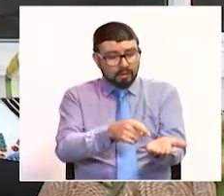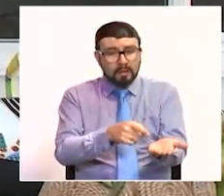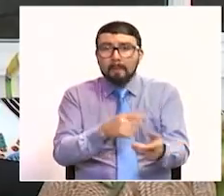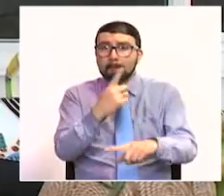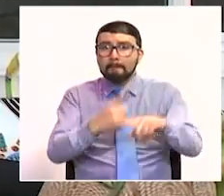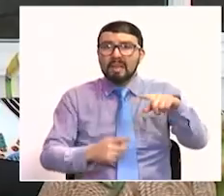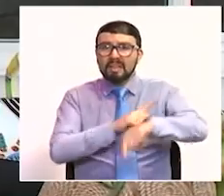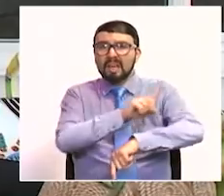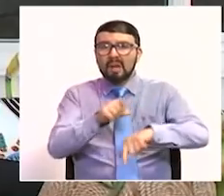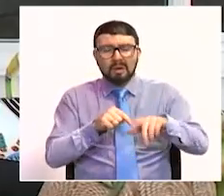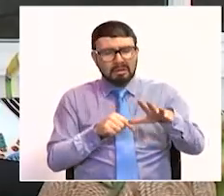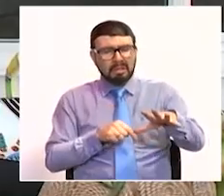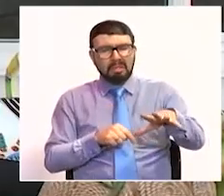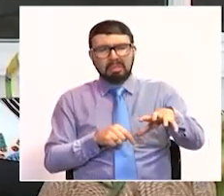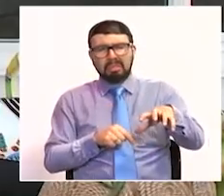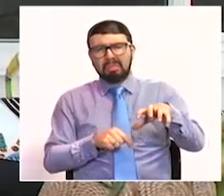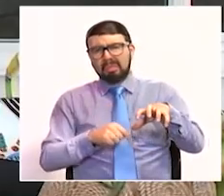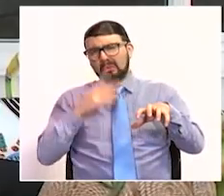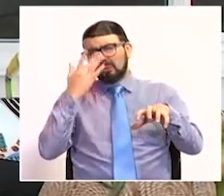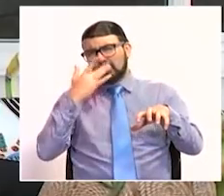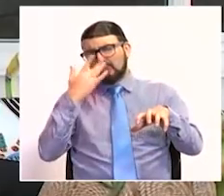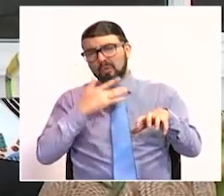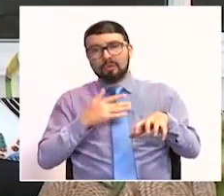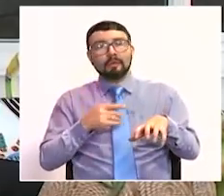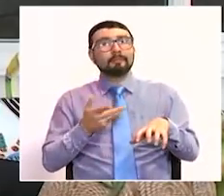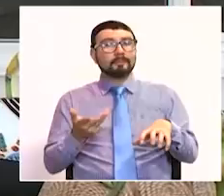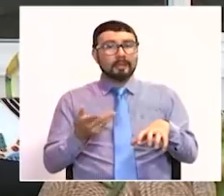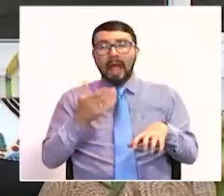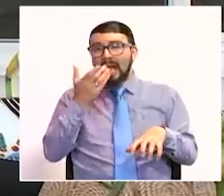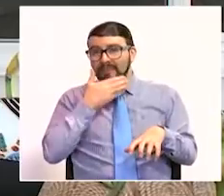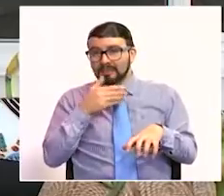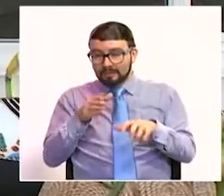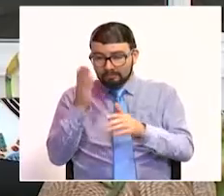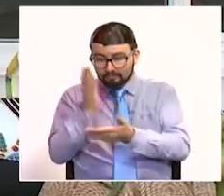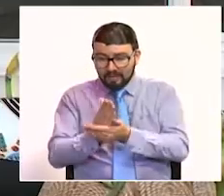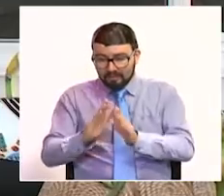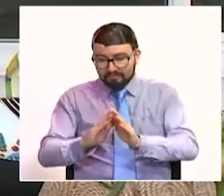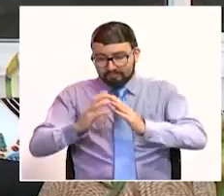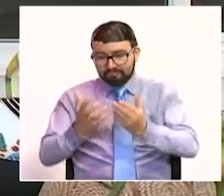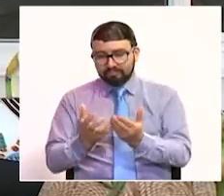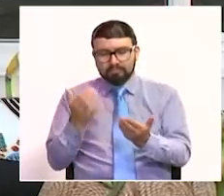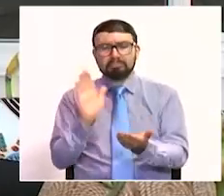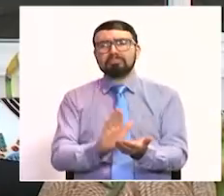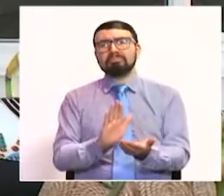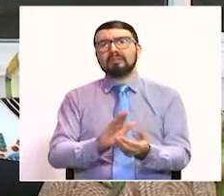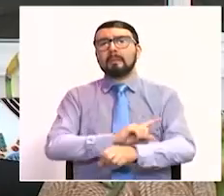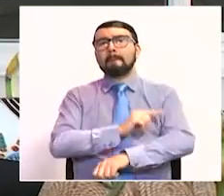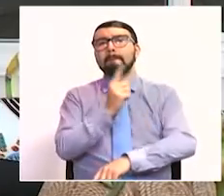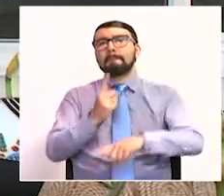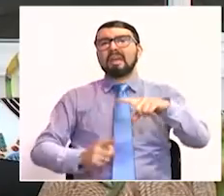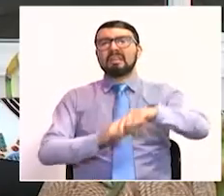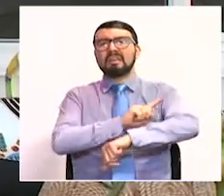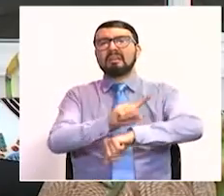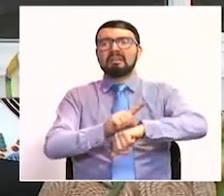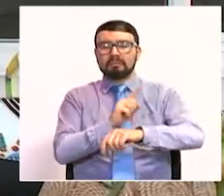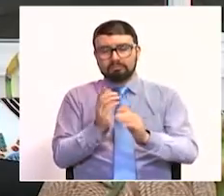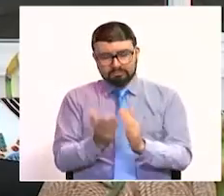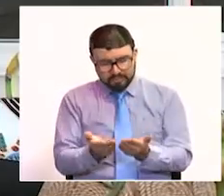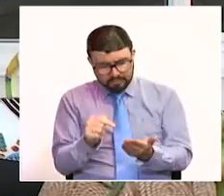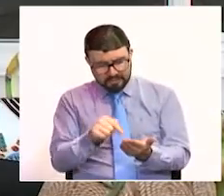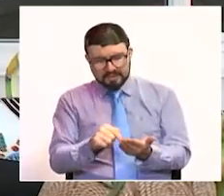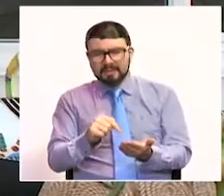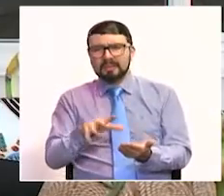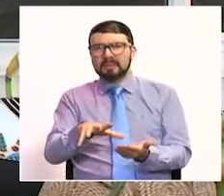pera. Entonces no es criticar el alimento, es entender el alimento, en